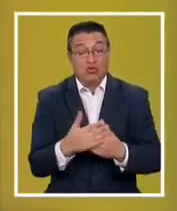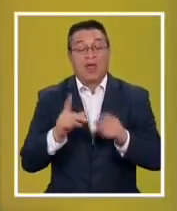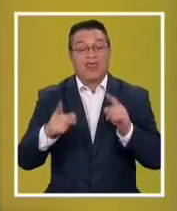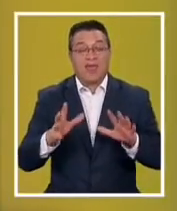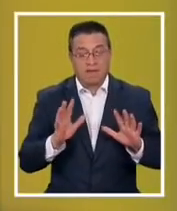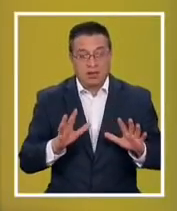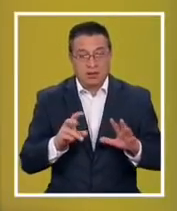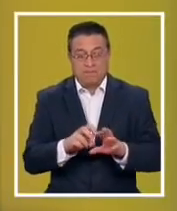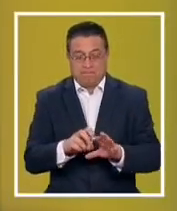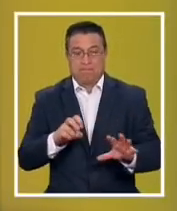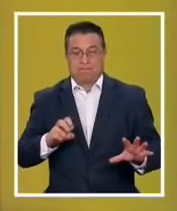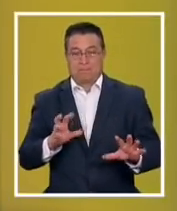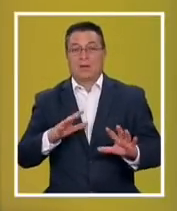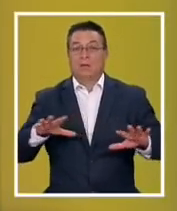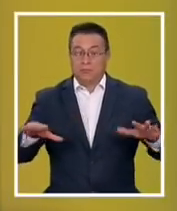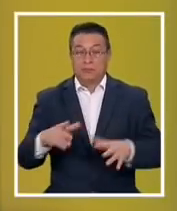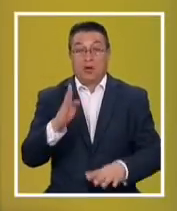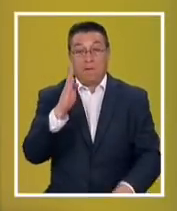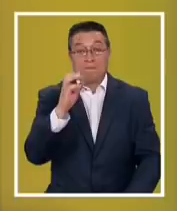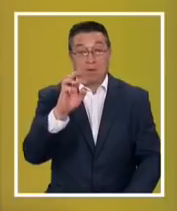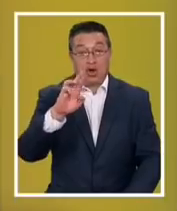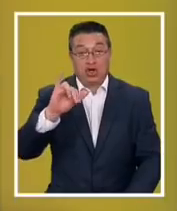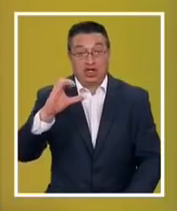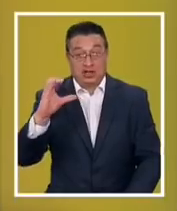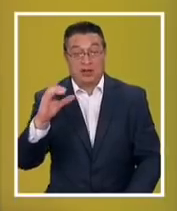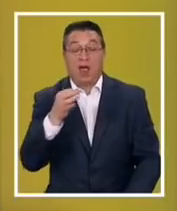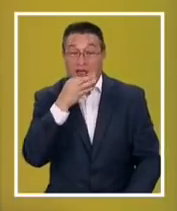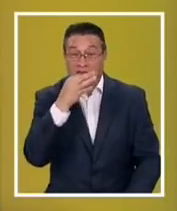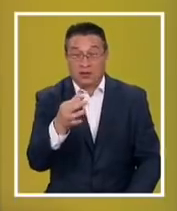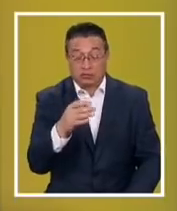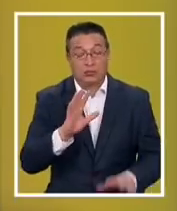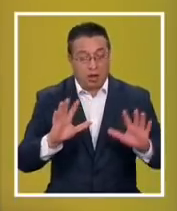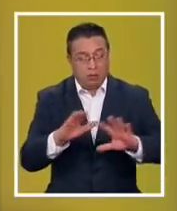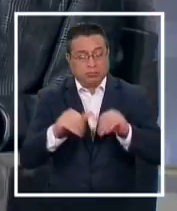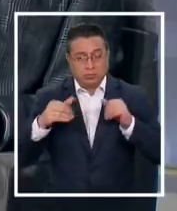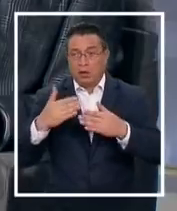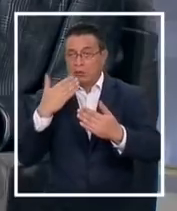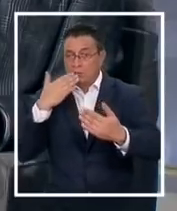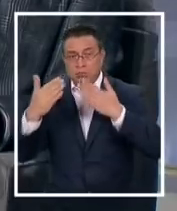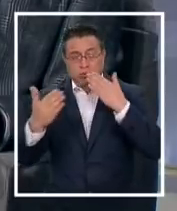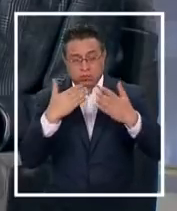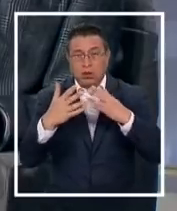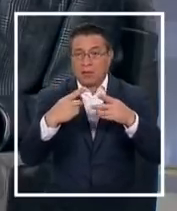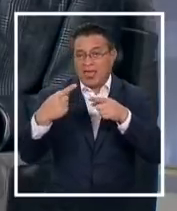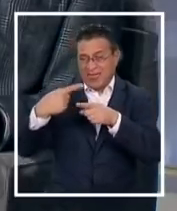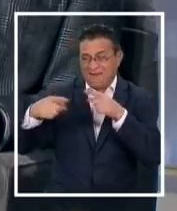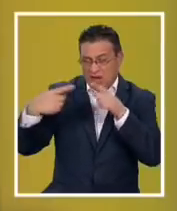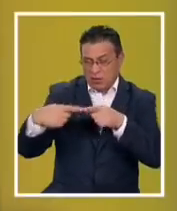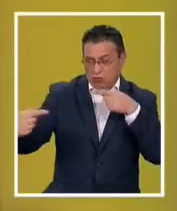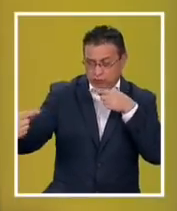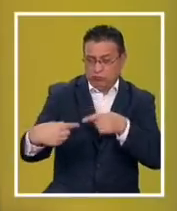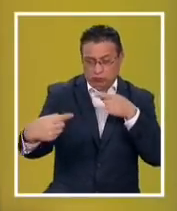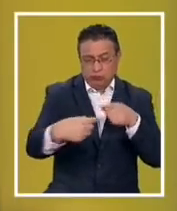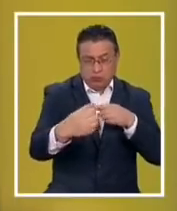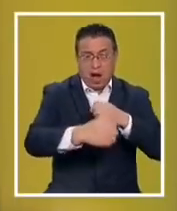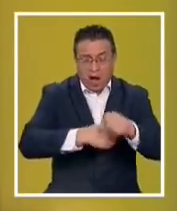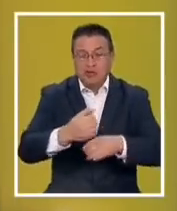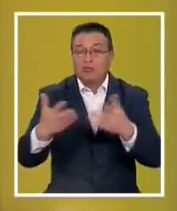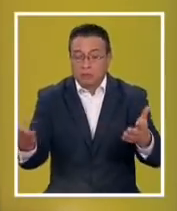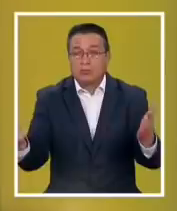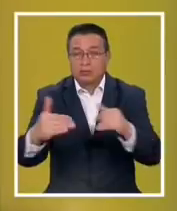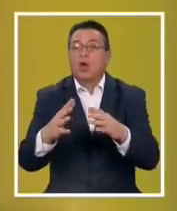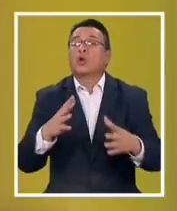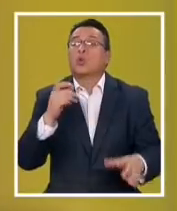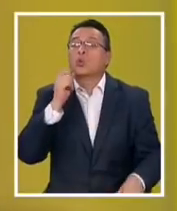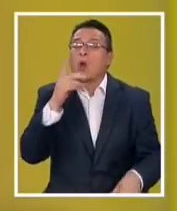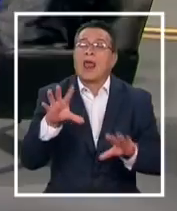confort. Y eso es lo que ha planteado Gabriel Boric. Gabriel dijo, salgamos de la zona de confort y hablemos con quienes hemos tenido muchas diferencias en los años para decir qué